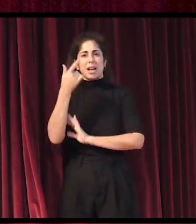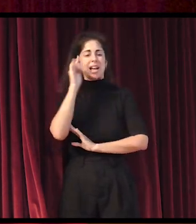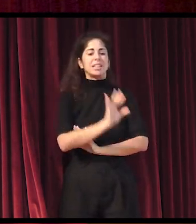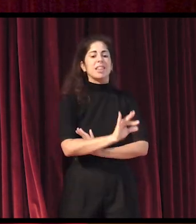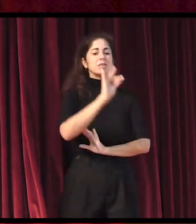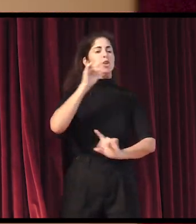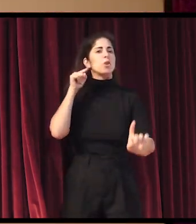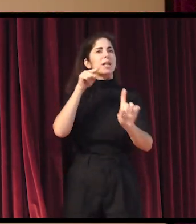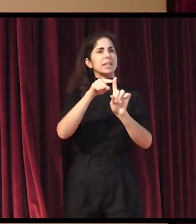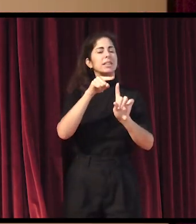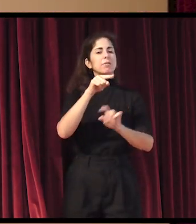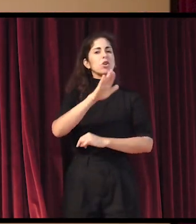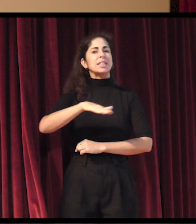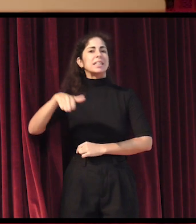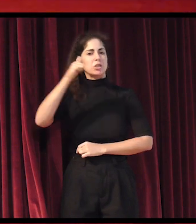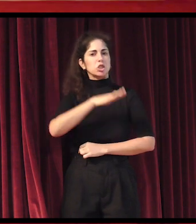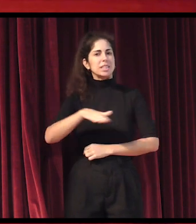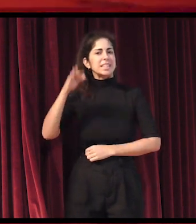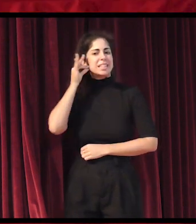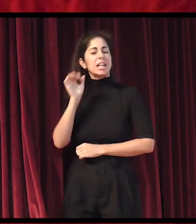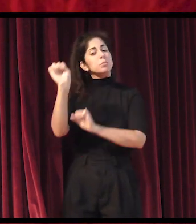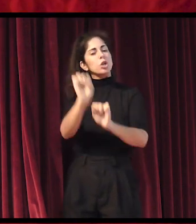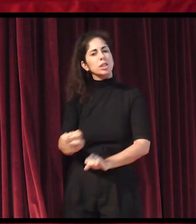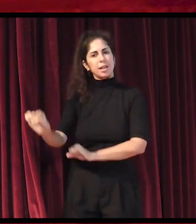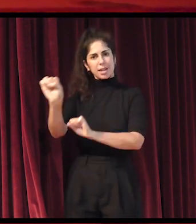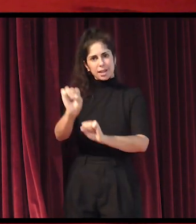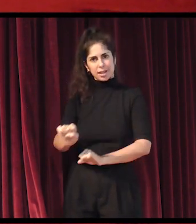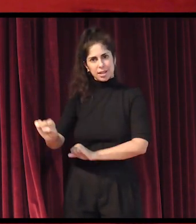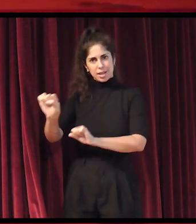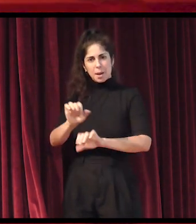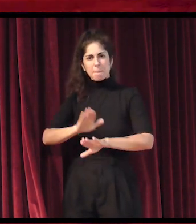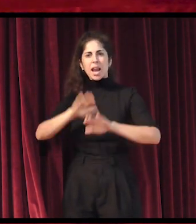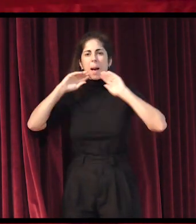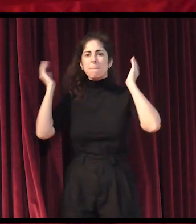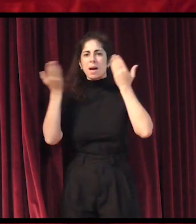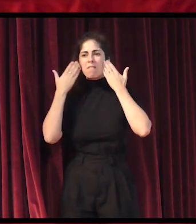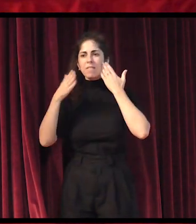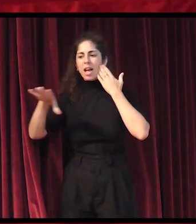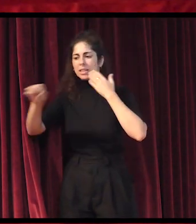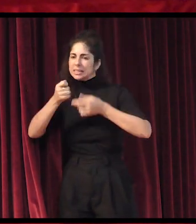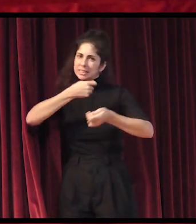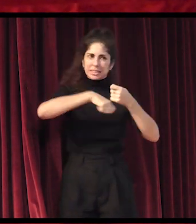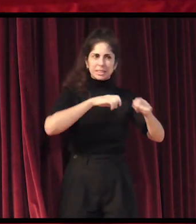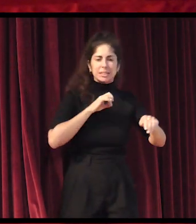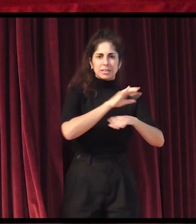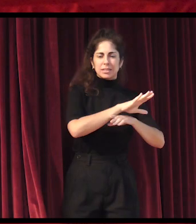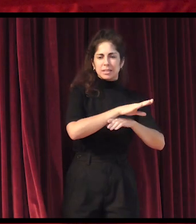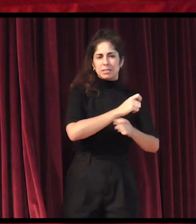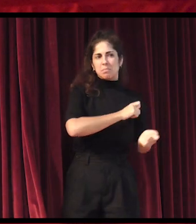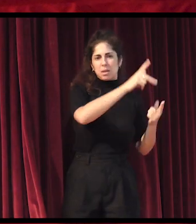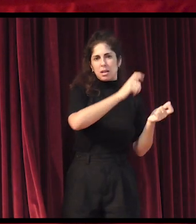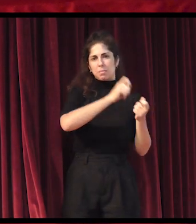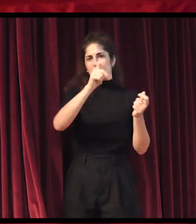proteger a los niños, niñas, etcétera, de tráfico, ¿no? y de cuestiones de